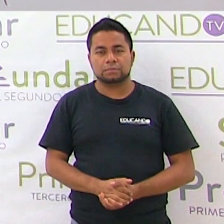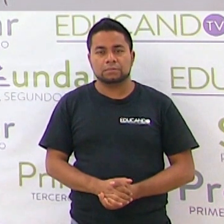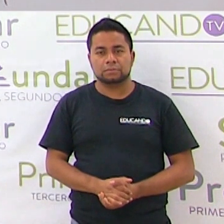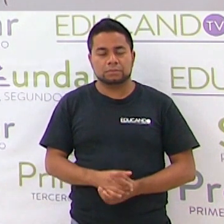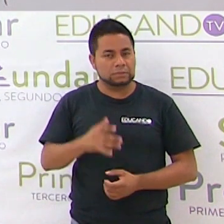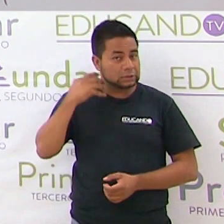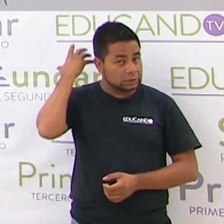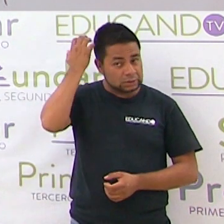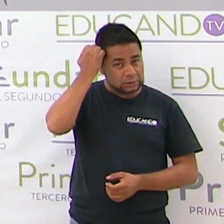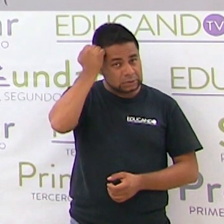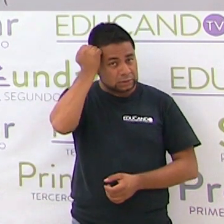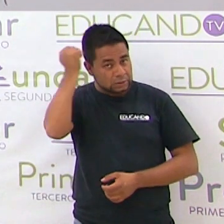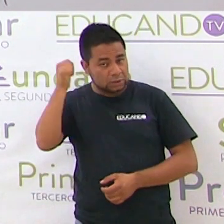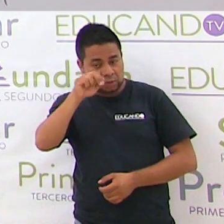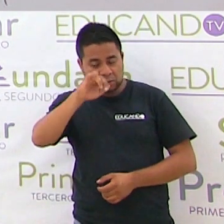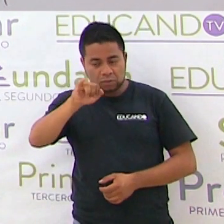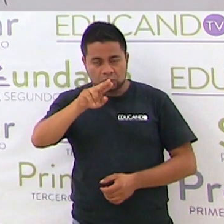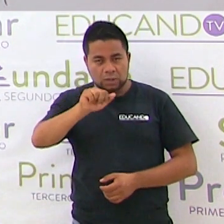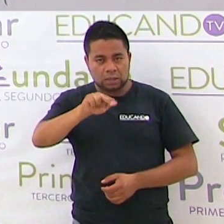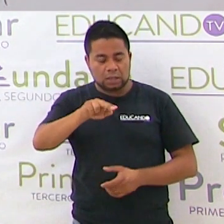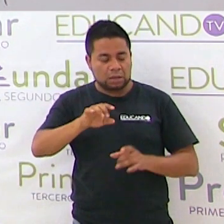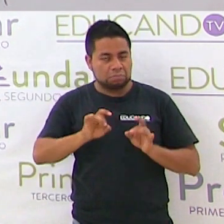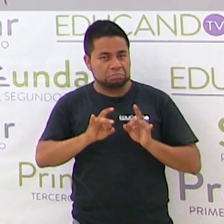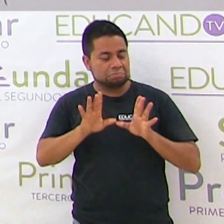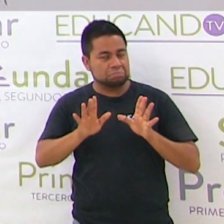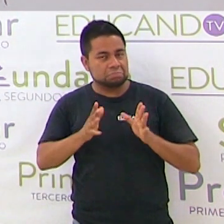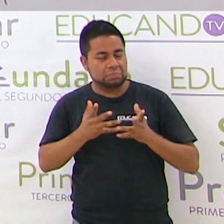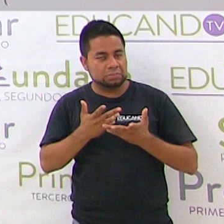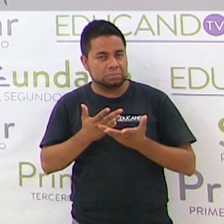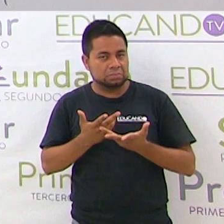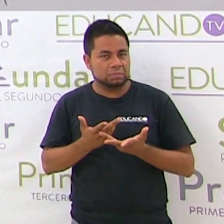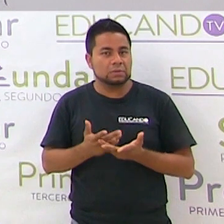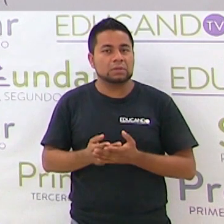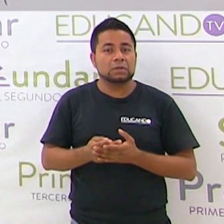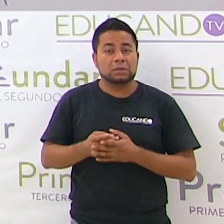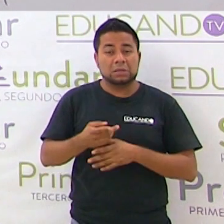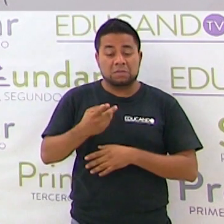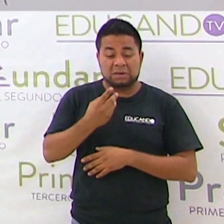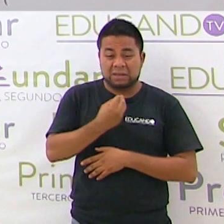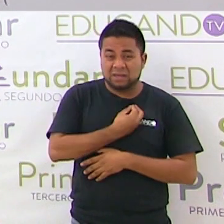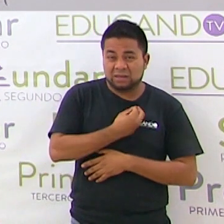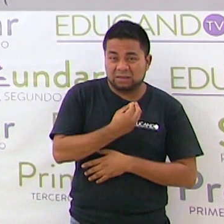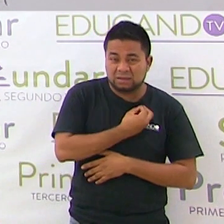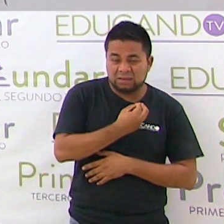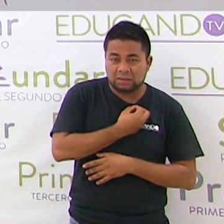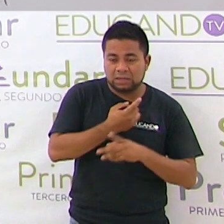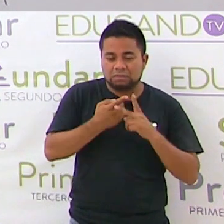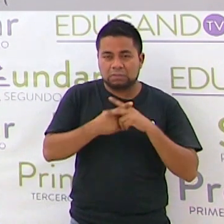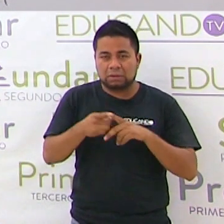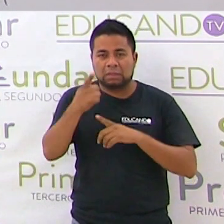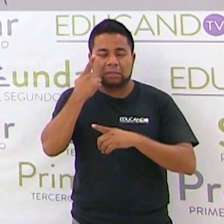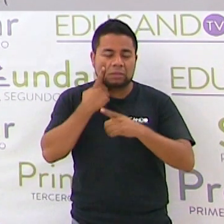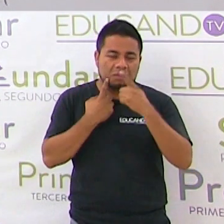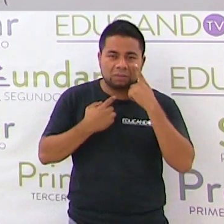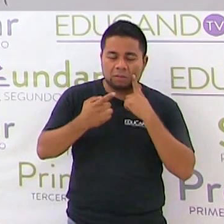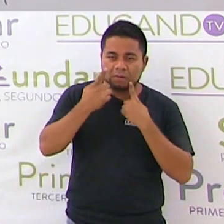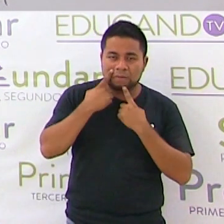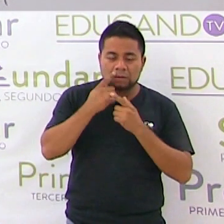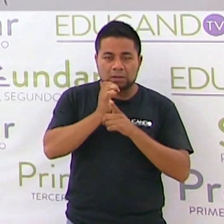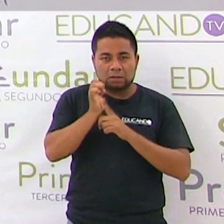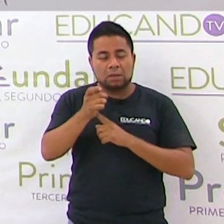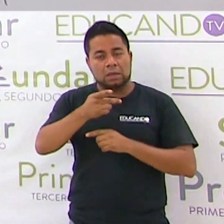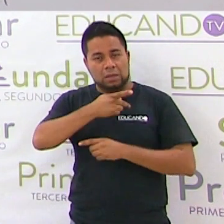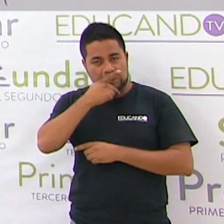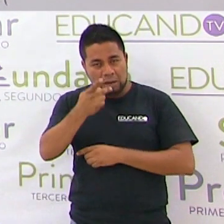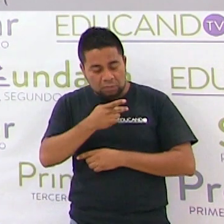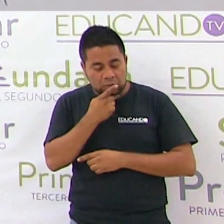pelo que Juana no esperaba. Le dolió tanto que empezó a llorar. Entonces habló